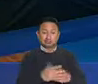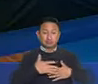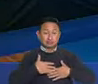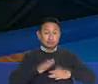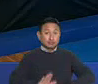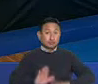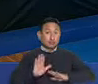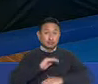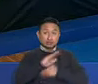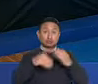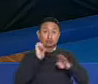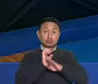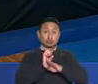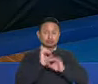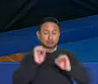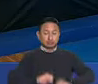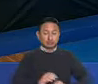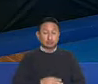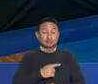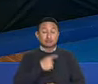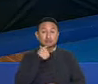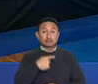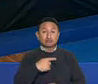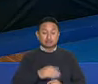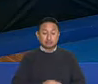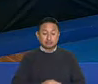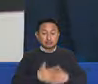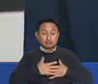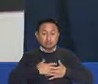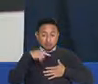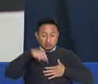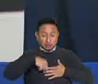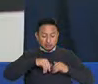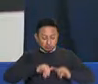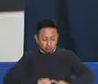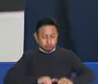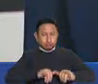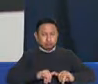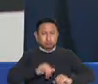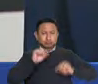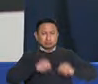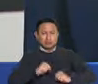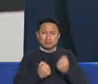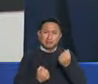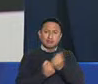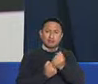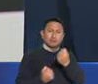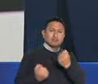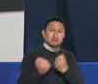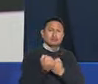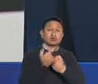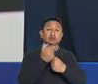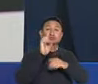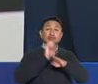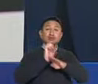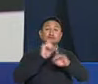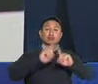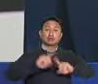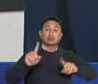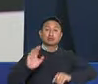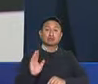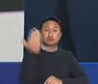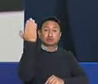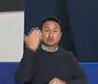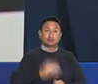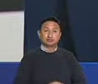compromete a nivel nacional. Hemos dicho desde lo local seguir también construyendo este país distinto, diferente que nos han